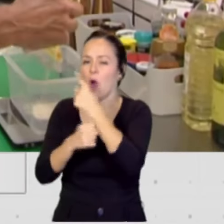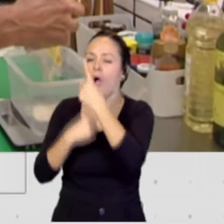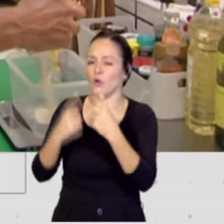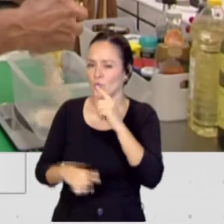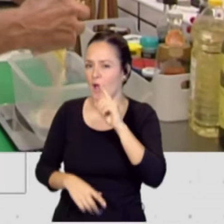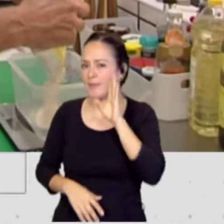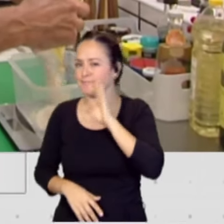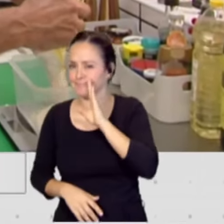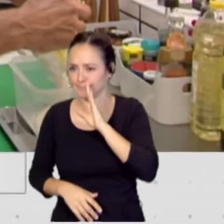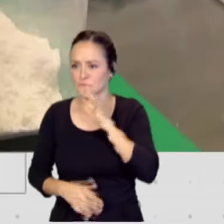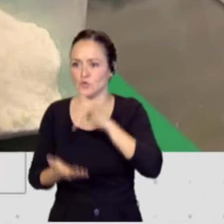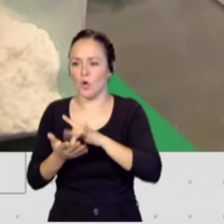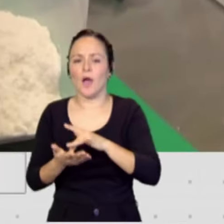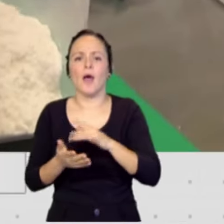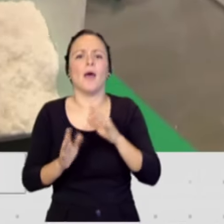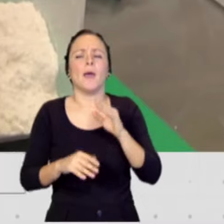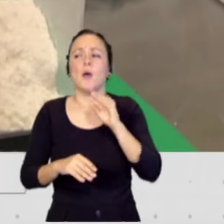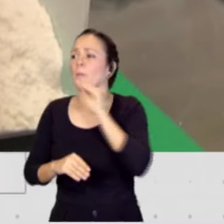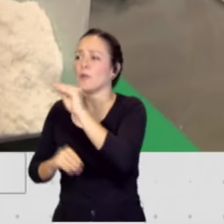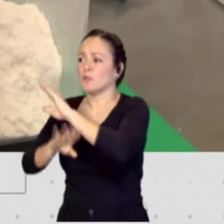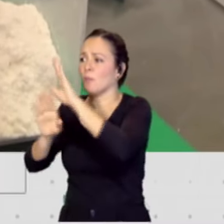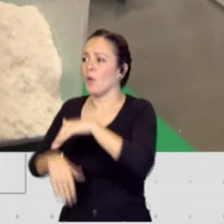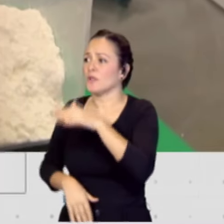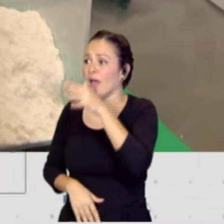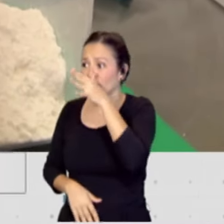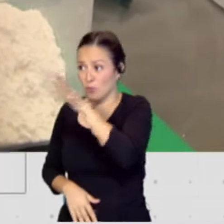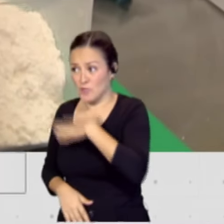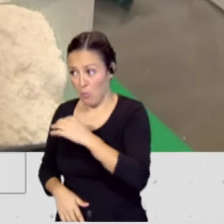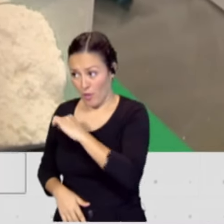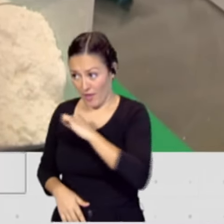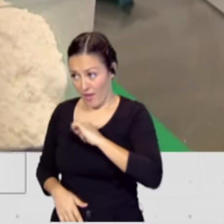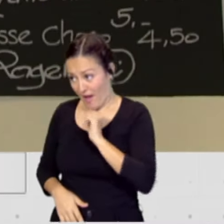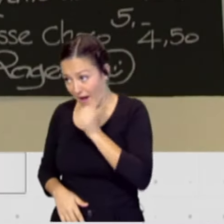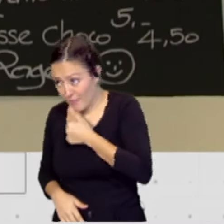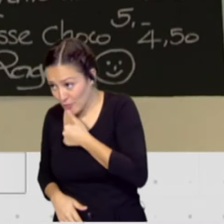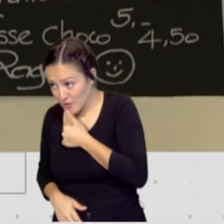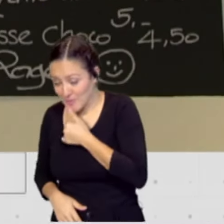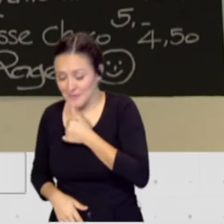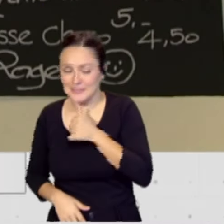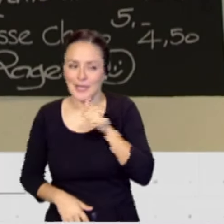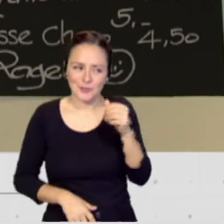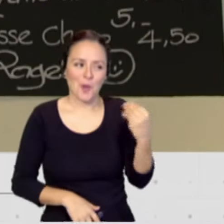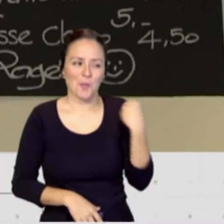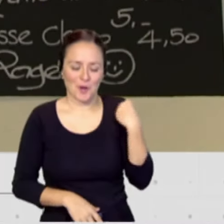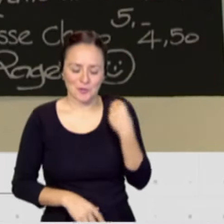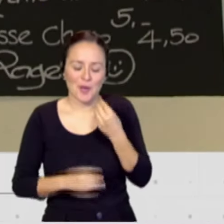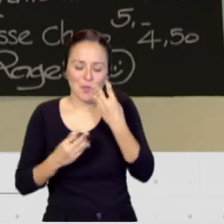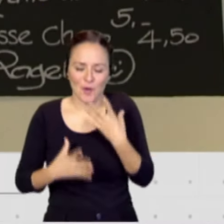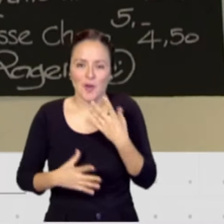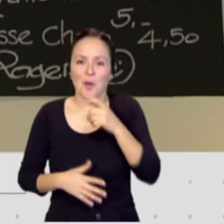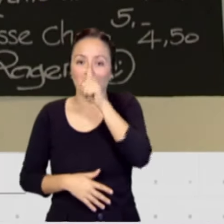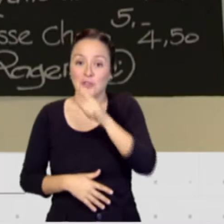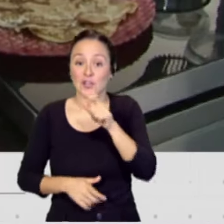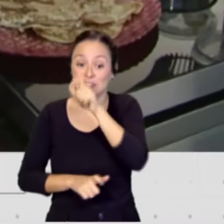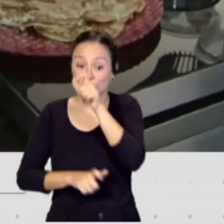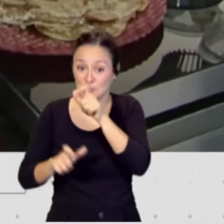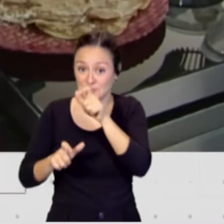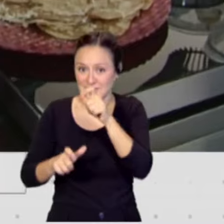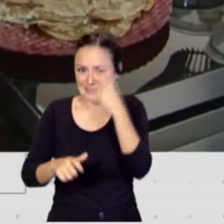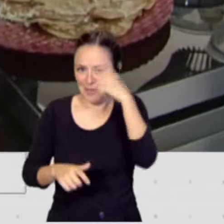denuncias pueden ser anónimas es una buena pregunta para el ciudadano lo conozca Existen dos